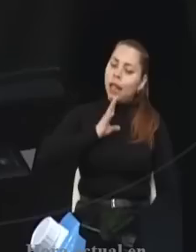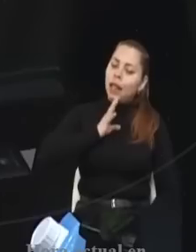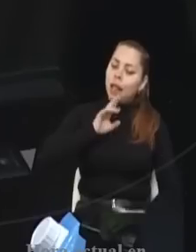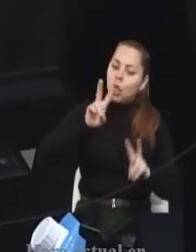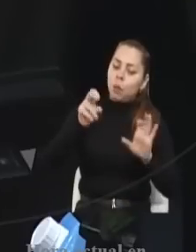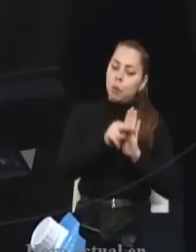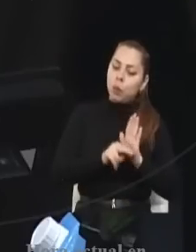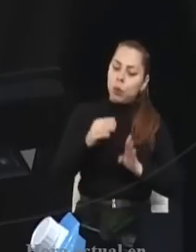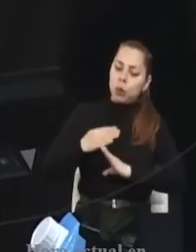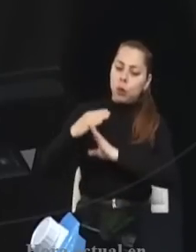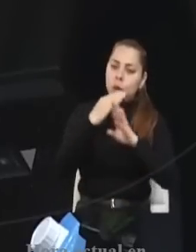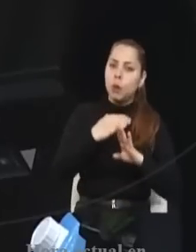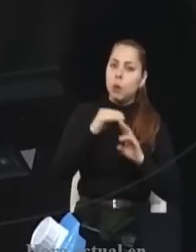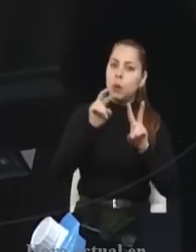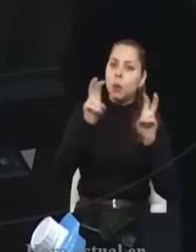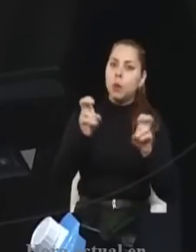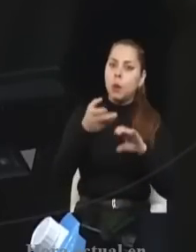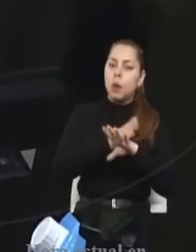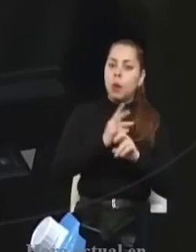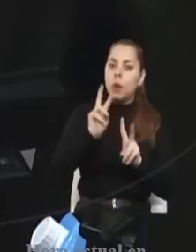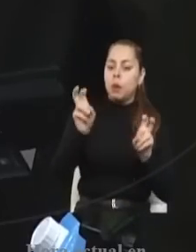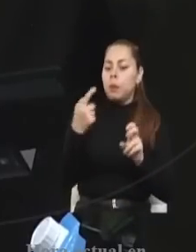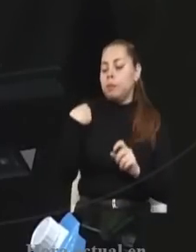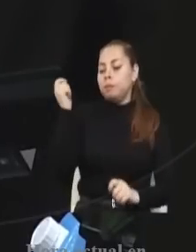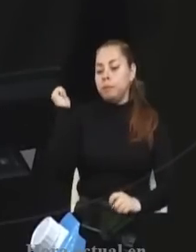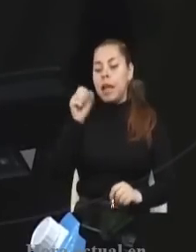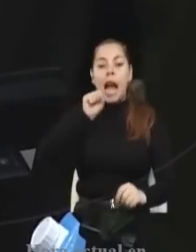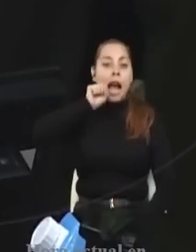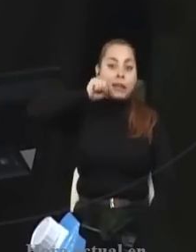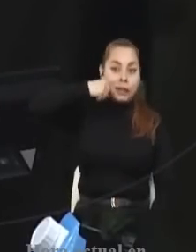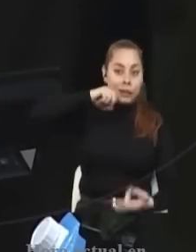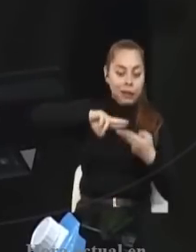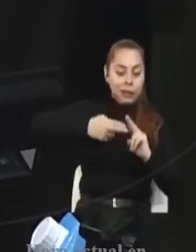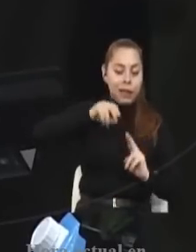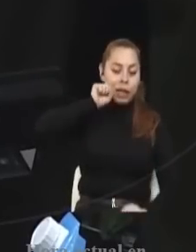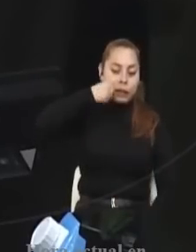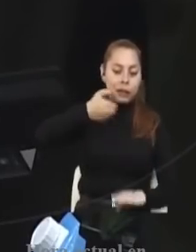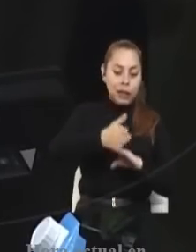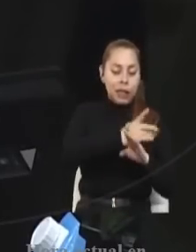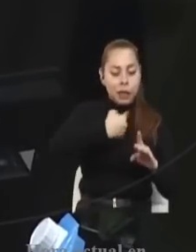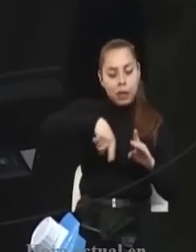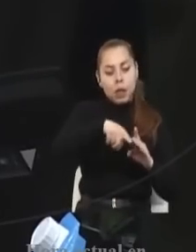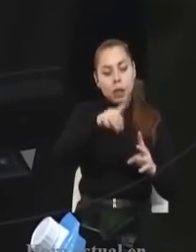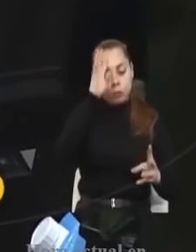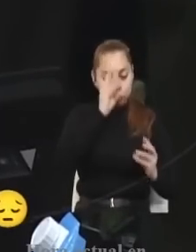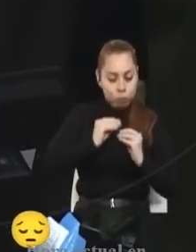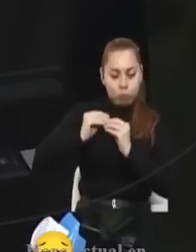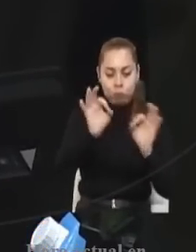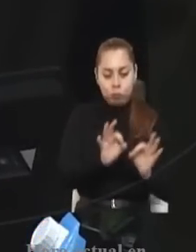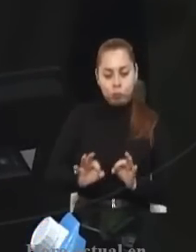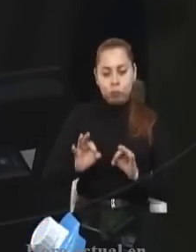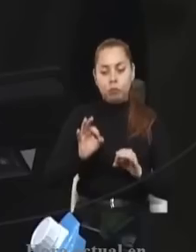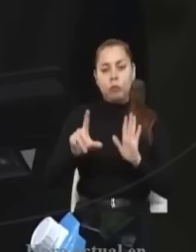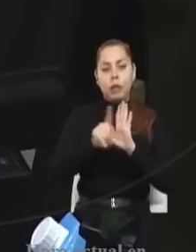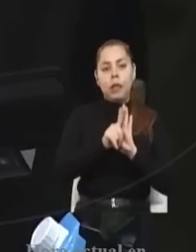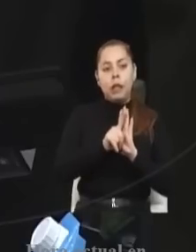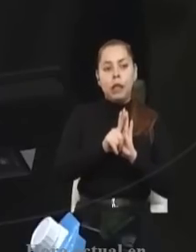de seguridad se basa en la zanahoria y el garrote. La zanahoria está diseñada entre la ley de orden público y la ley de sometimiento.